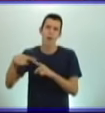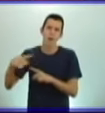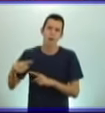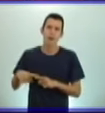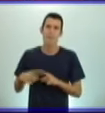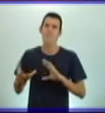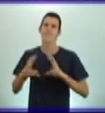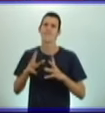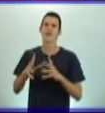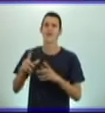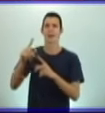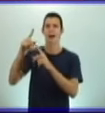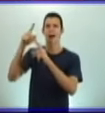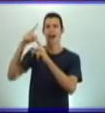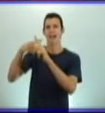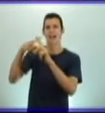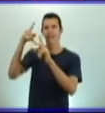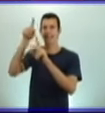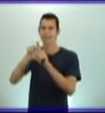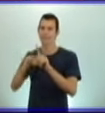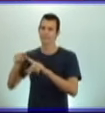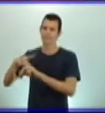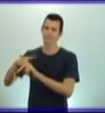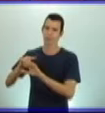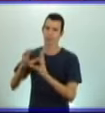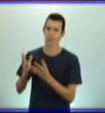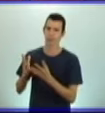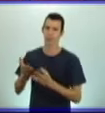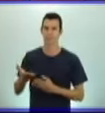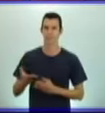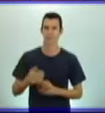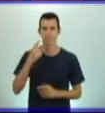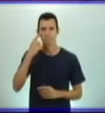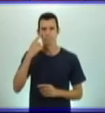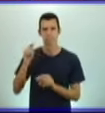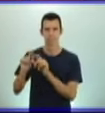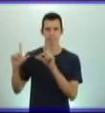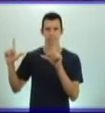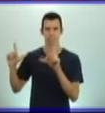funciones. Sin más, vamos a ver el próximo Power.